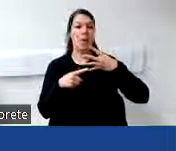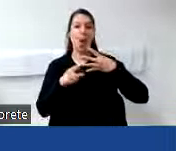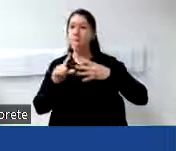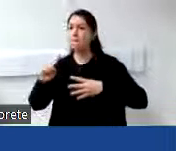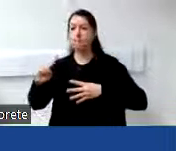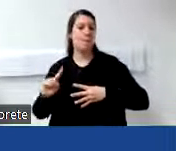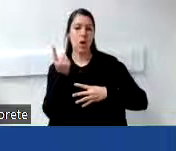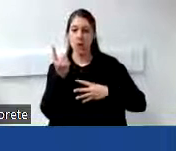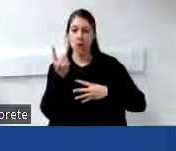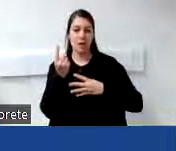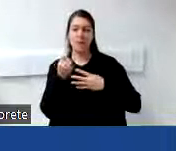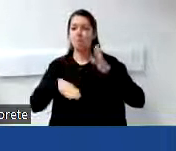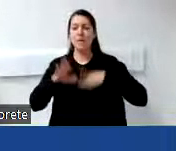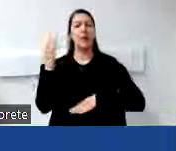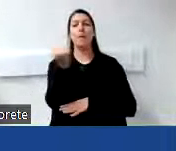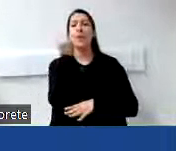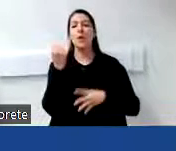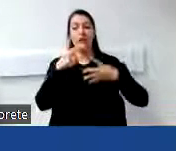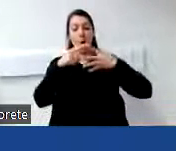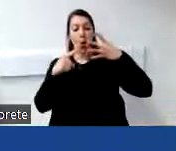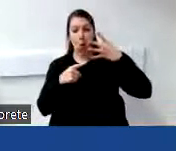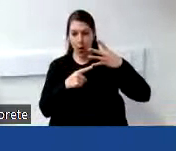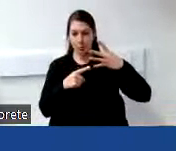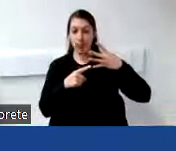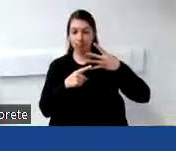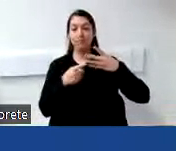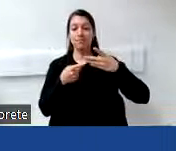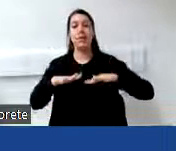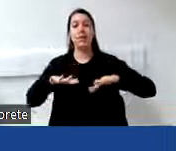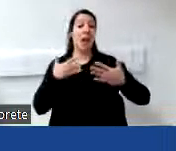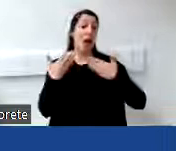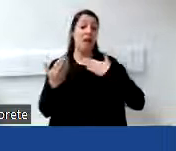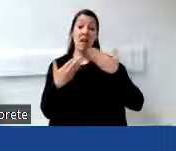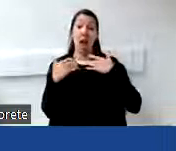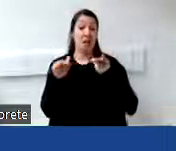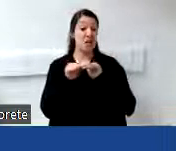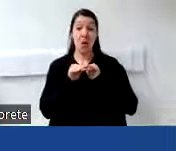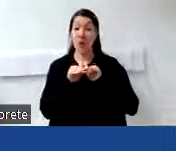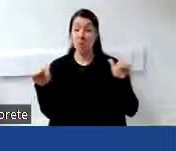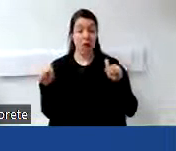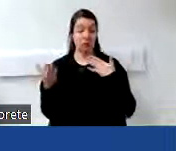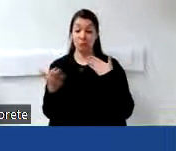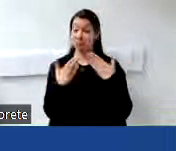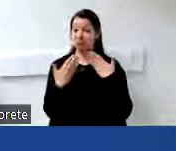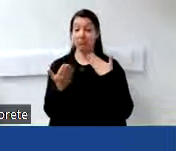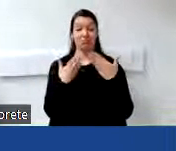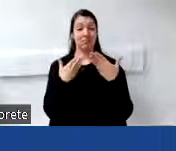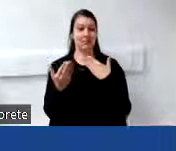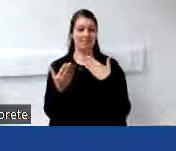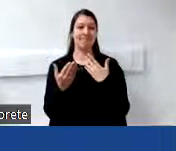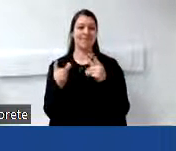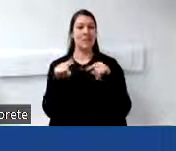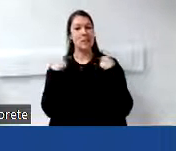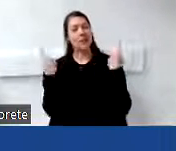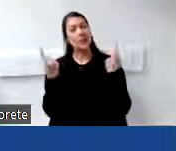prioridades, por decirlo de alguna manera, que tienen que ver con hablar normalmente, ¿tá? Nosotros suele pasar